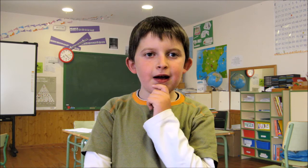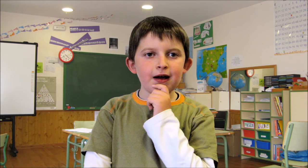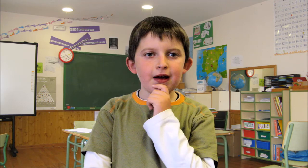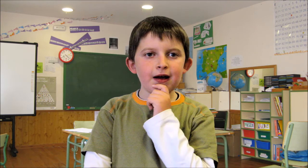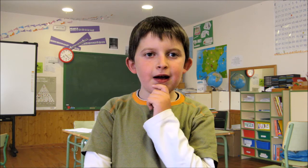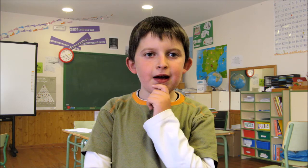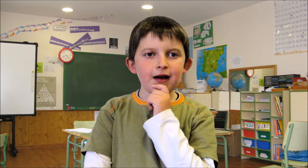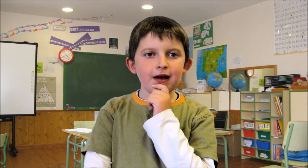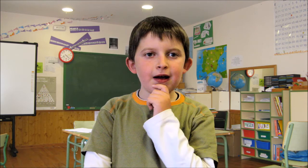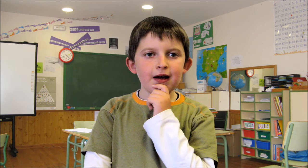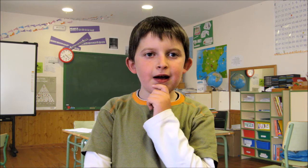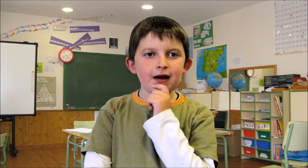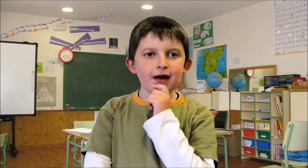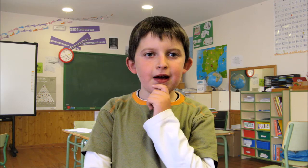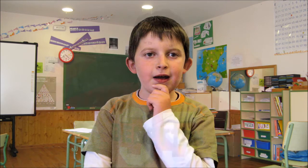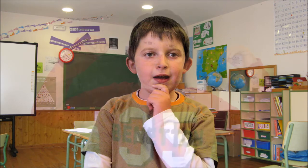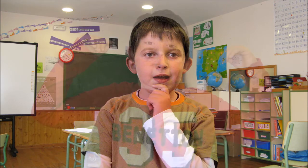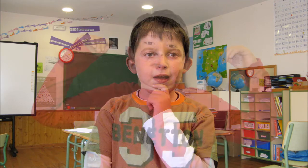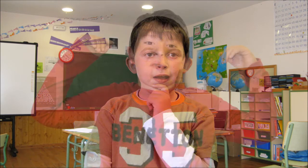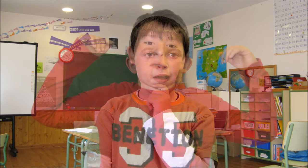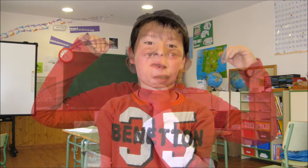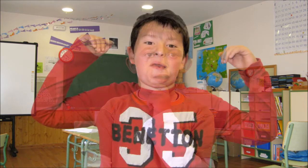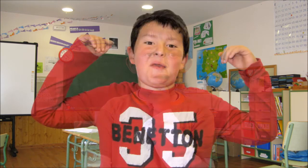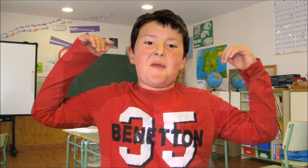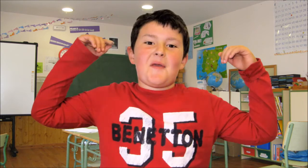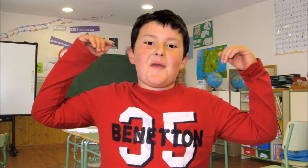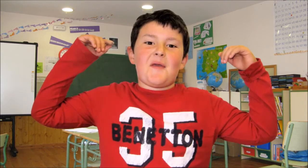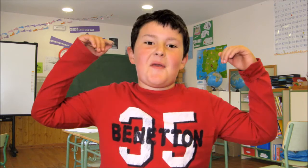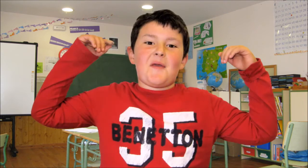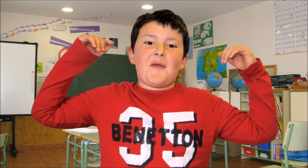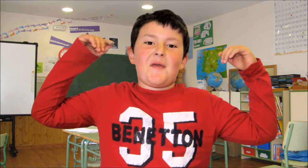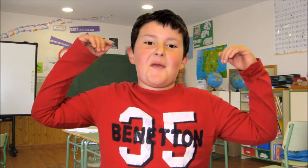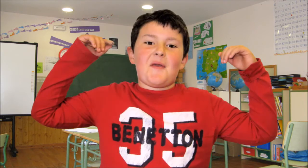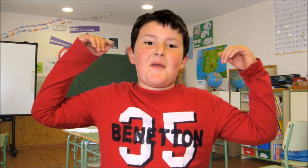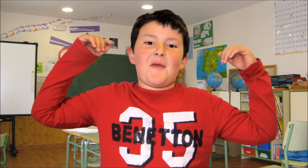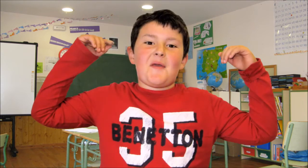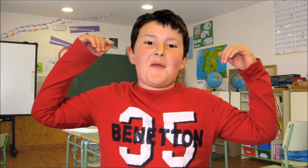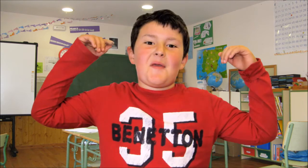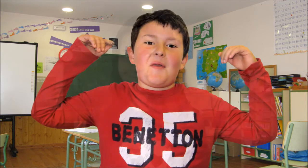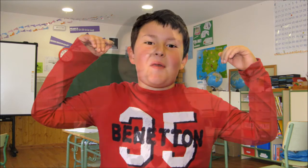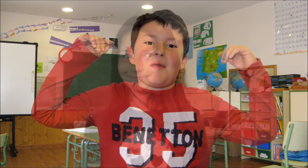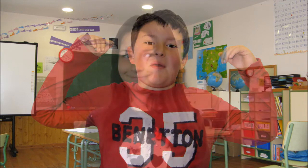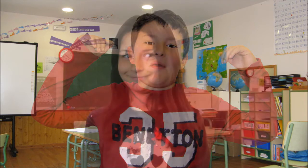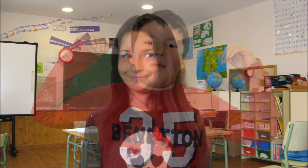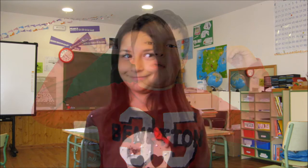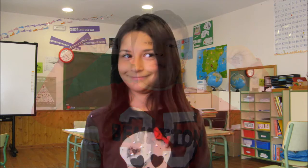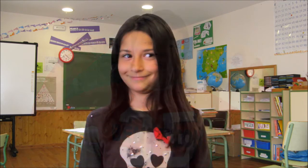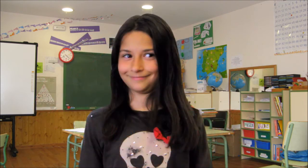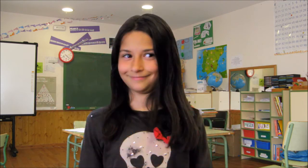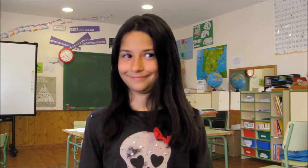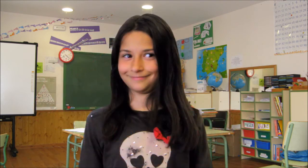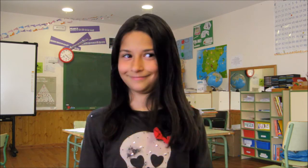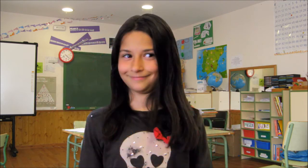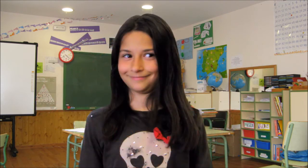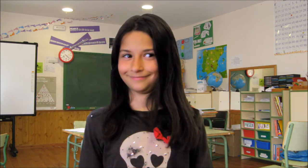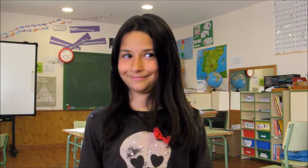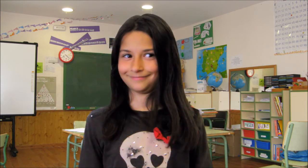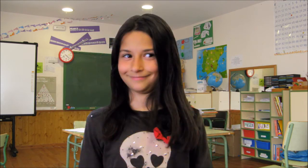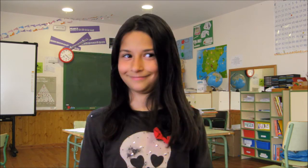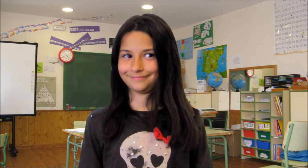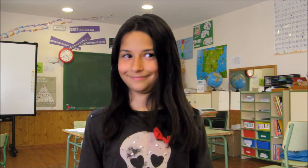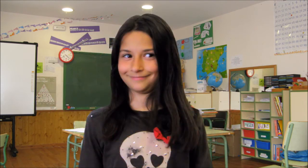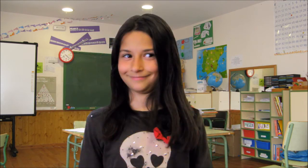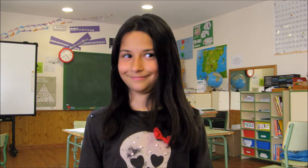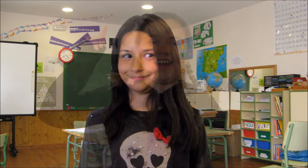una historia de científicos locos. Va, y yo ya fue el año pasado. No, mi yo era una historia